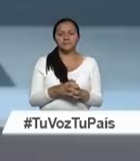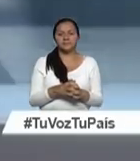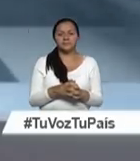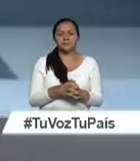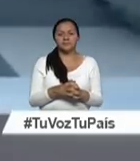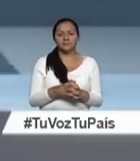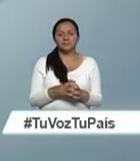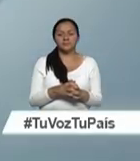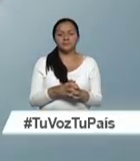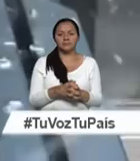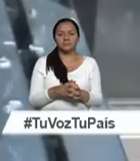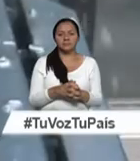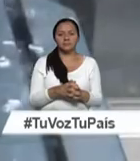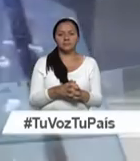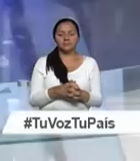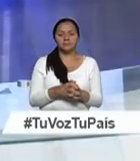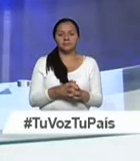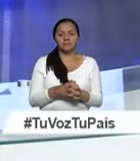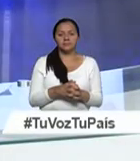Noticiero Ciudadano.